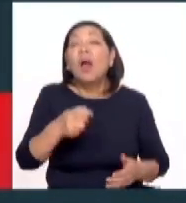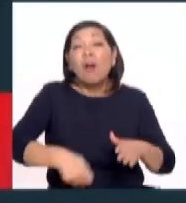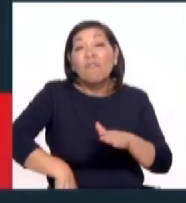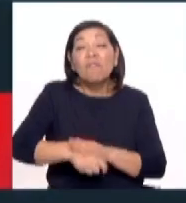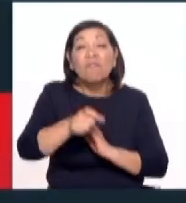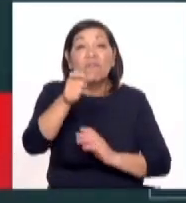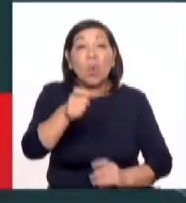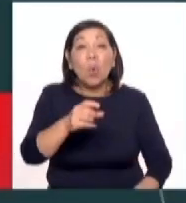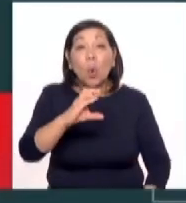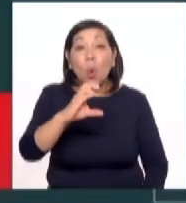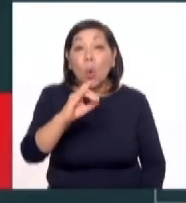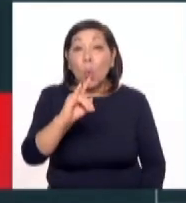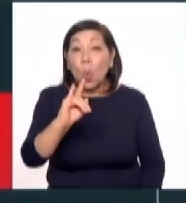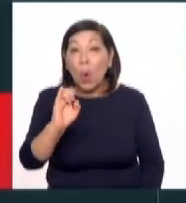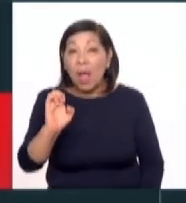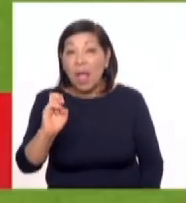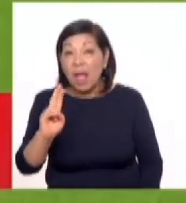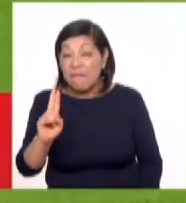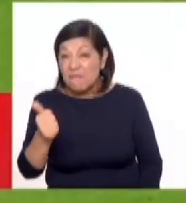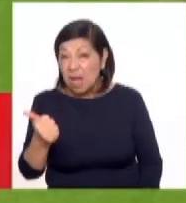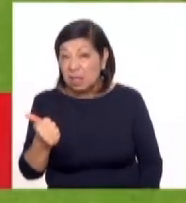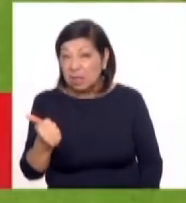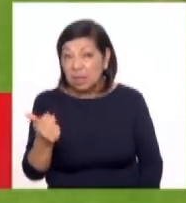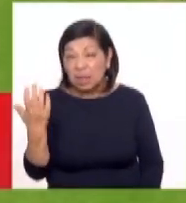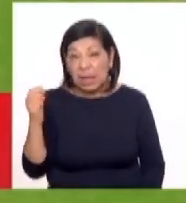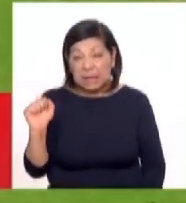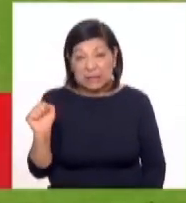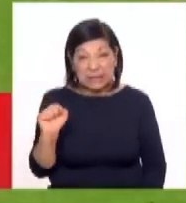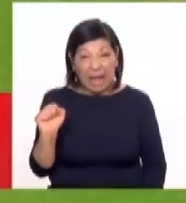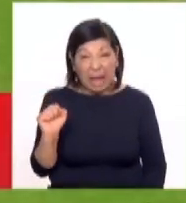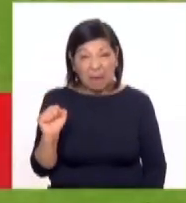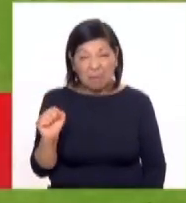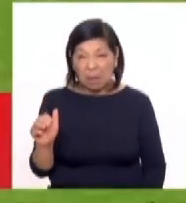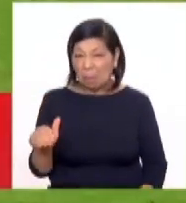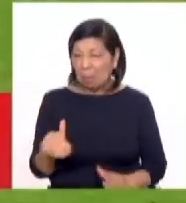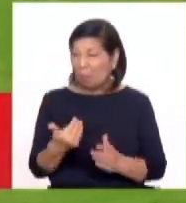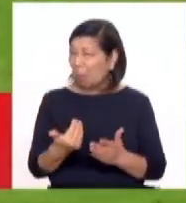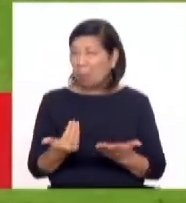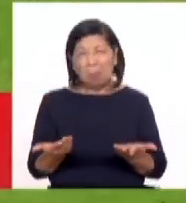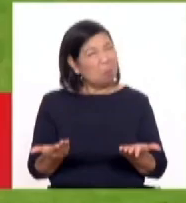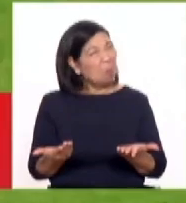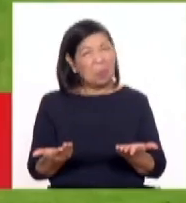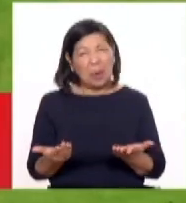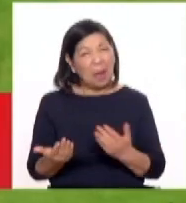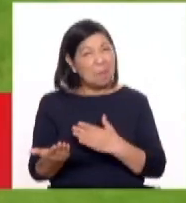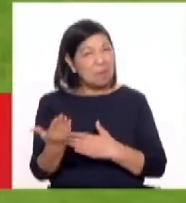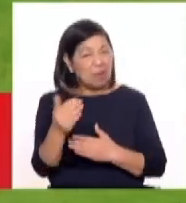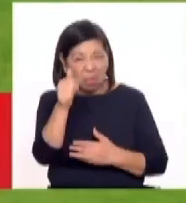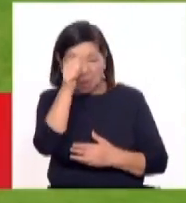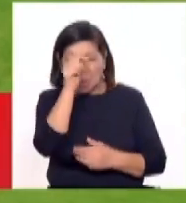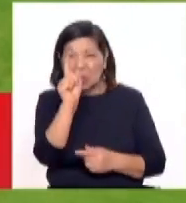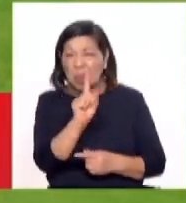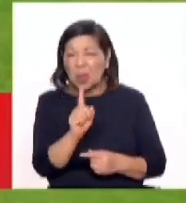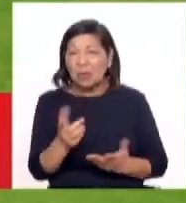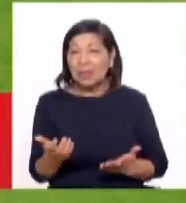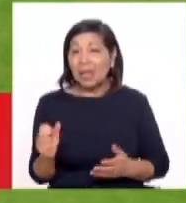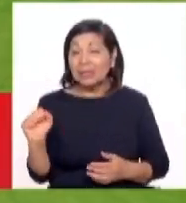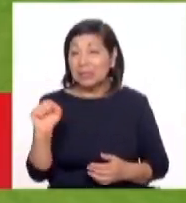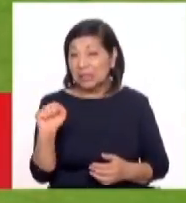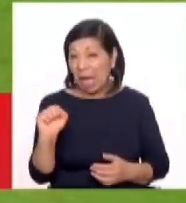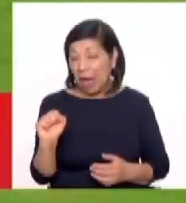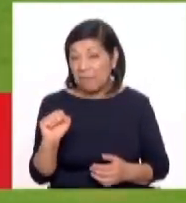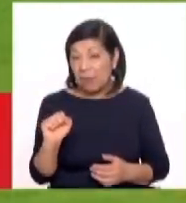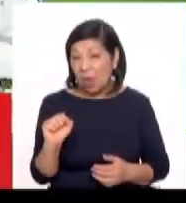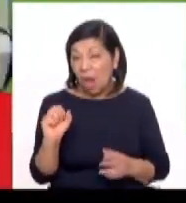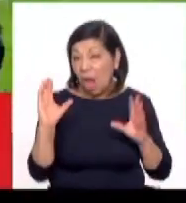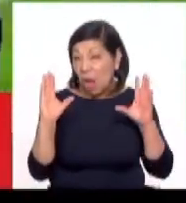Mensajes confusos, inentendibles, publicados en la noche del sábado y que ya no aparecían la mañana del domingo. Sábado en la noche que